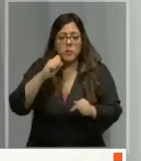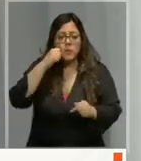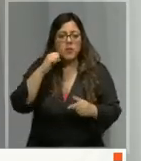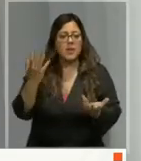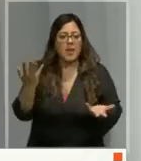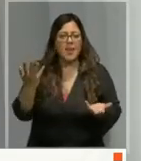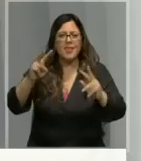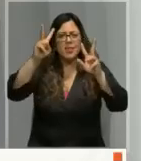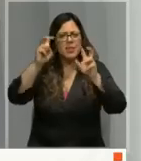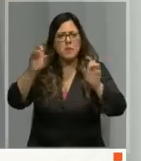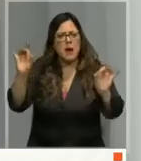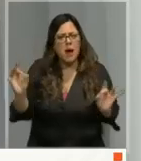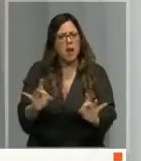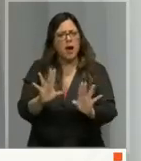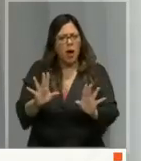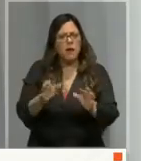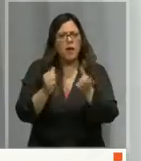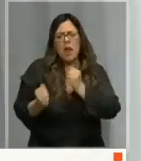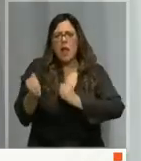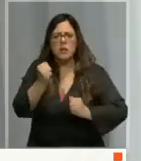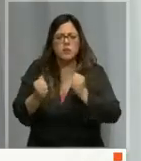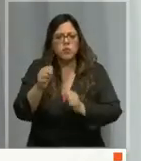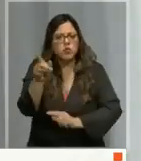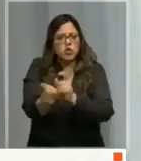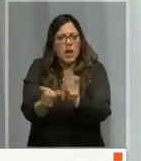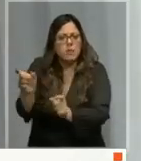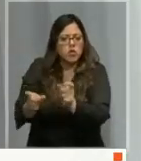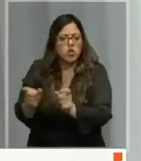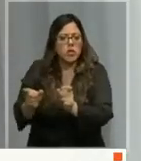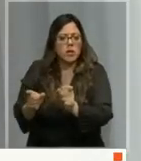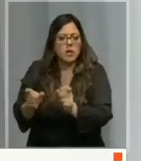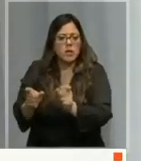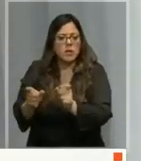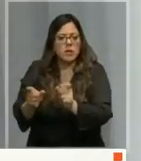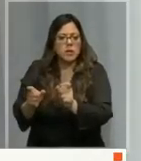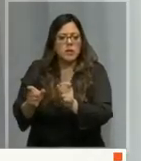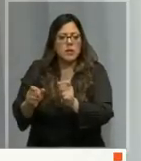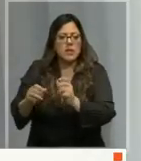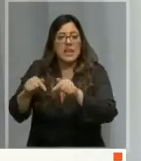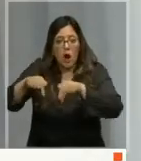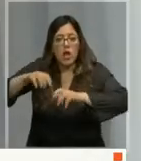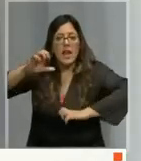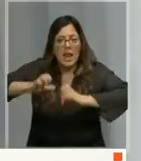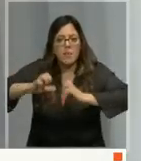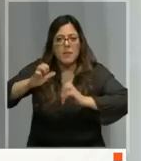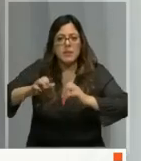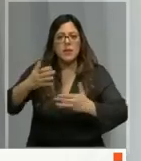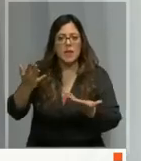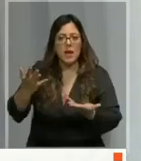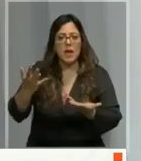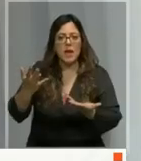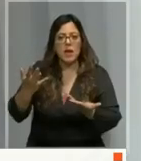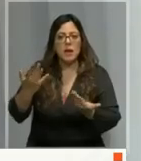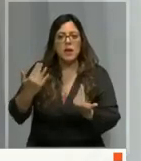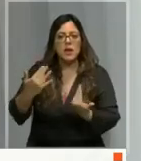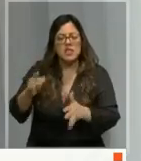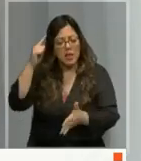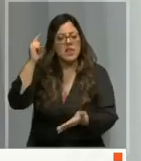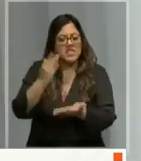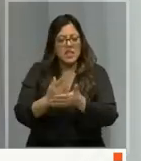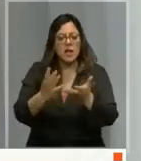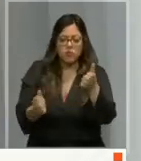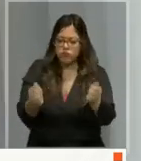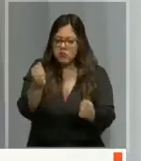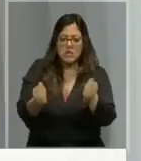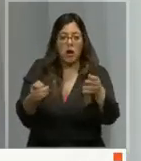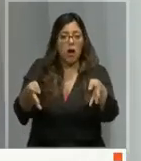palabras mayores y la desesperación de la gente, que la empresa está decidiendo poner camiones aljibe con guardias privados. Entonces, ya